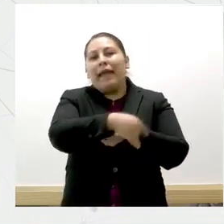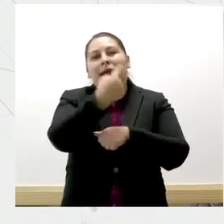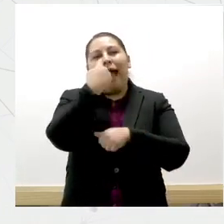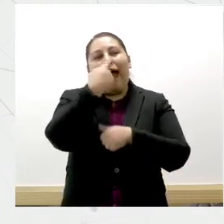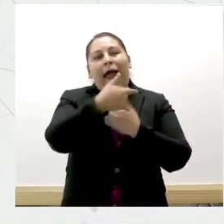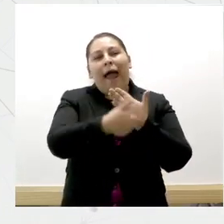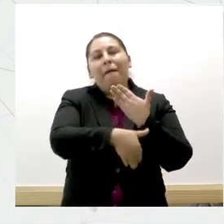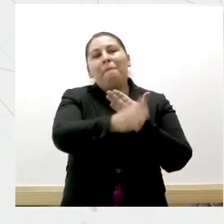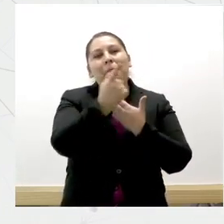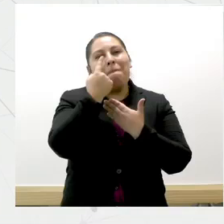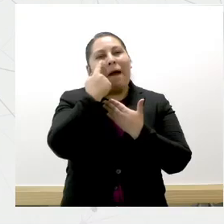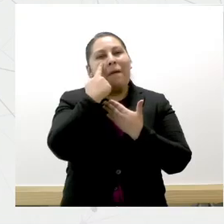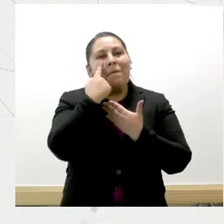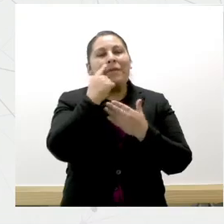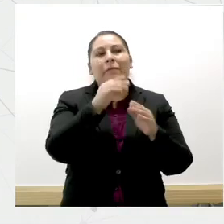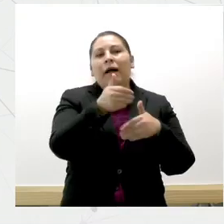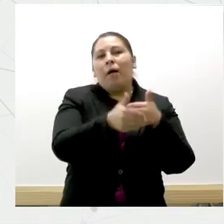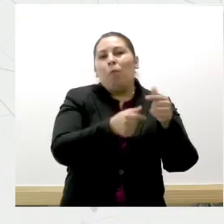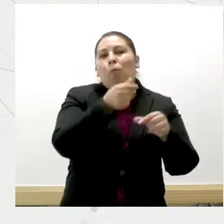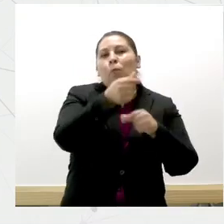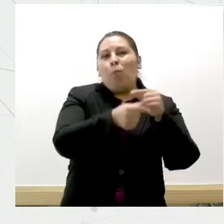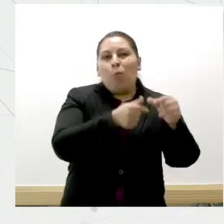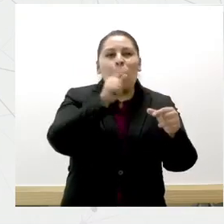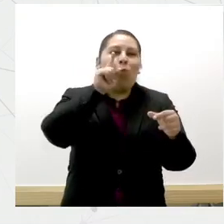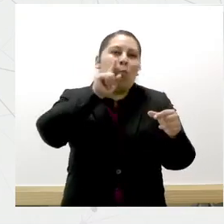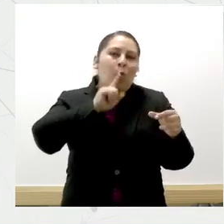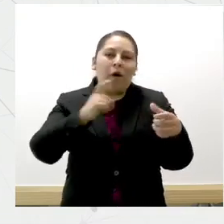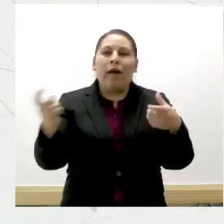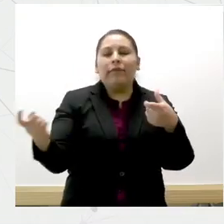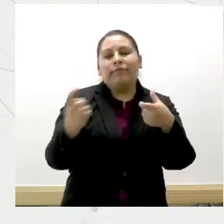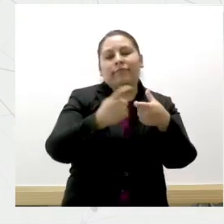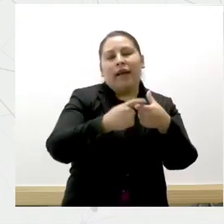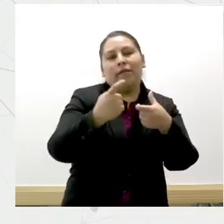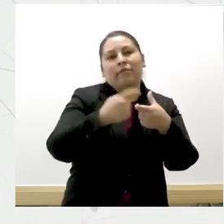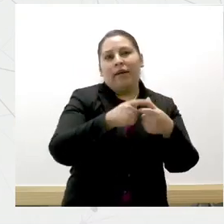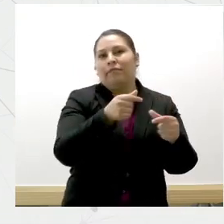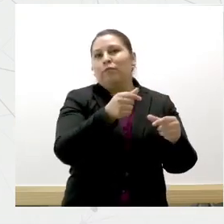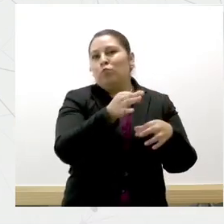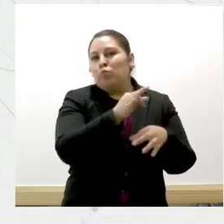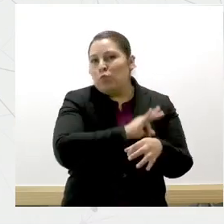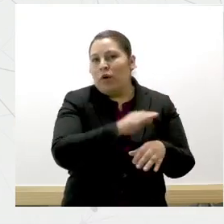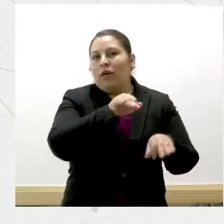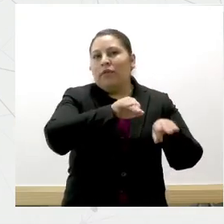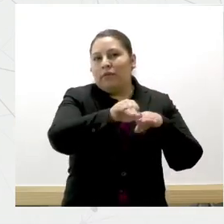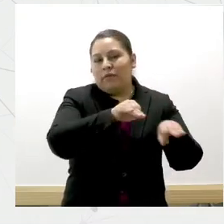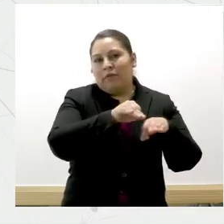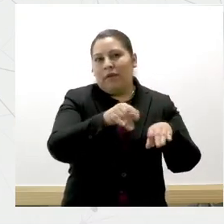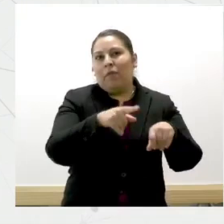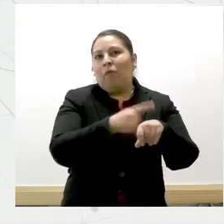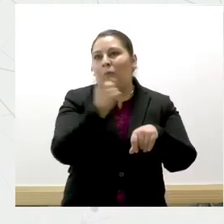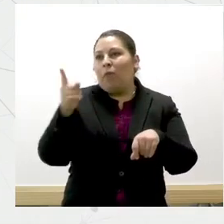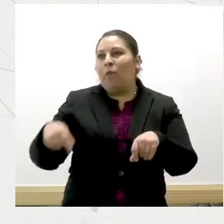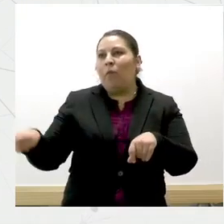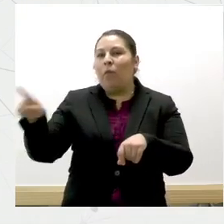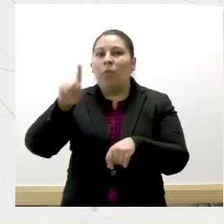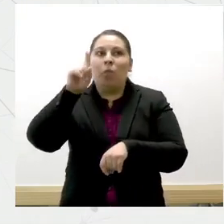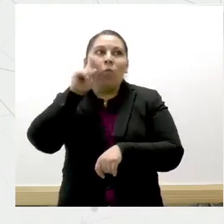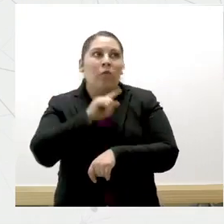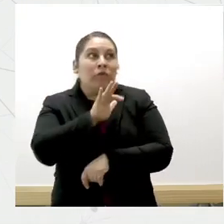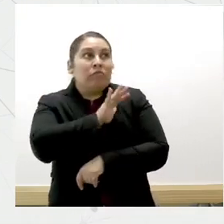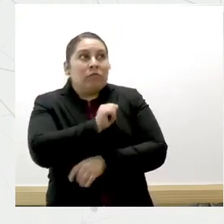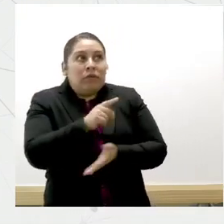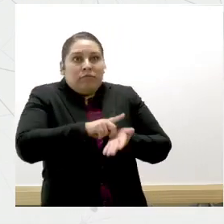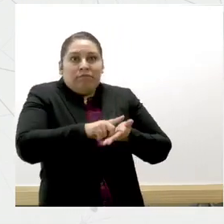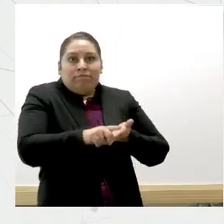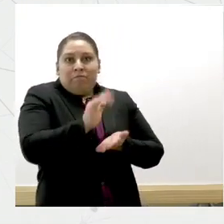pero sí están buscando compensar ese rezago histórico que han tenido las mujeres en el acceso a ciertos derechos, ¿no? Y